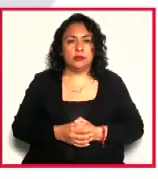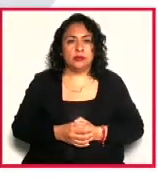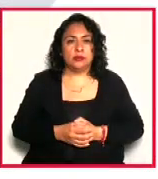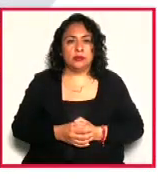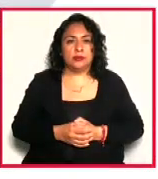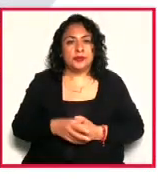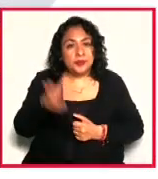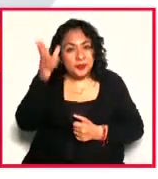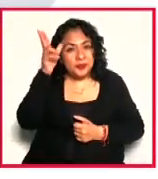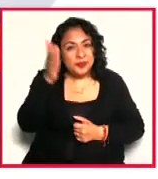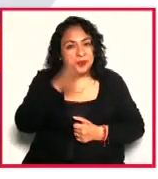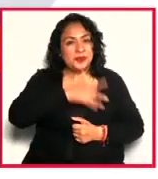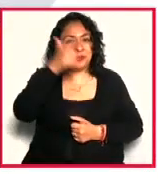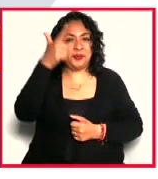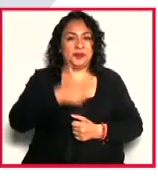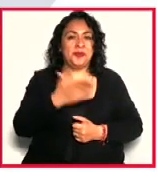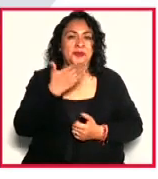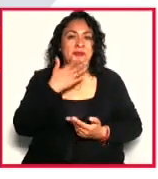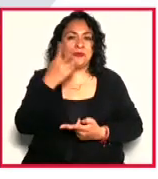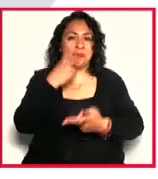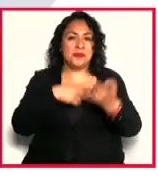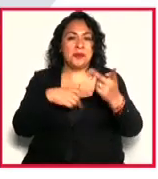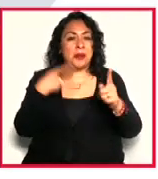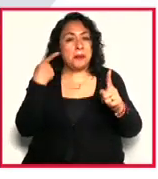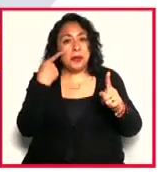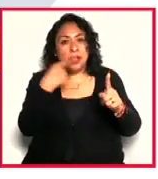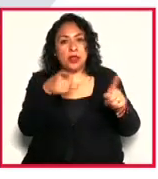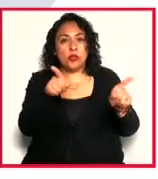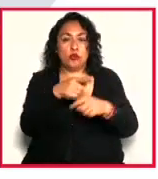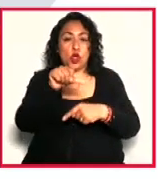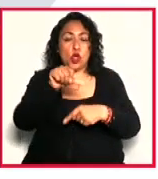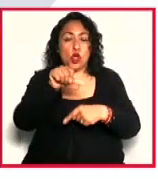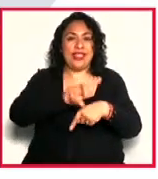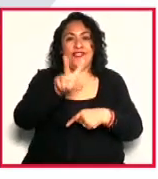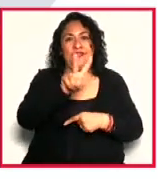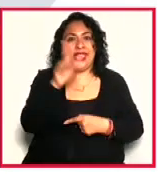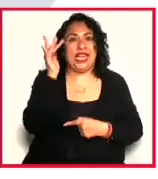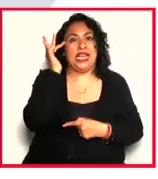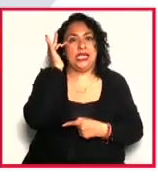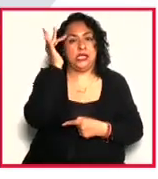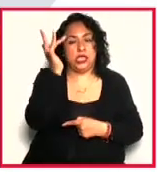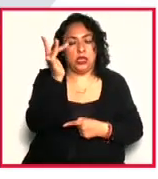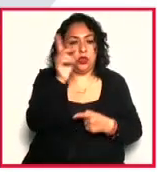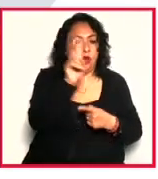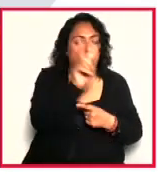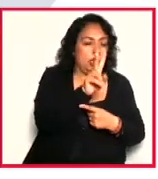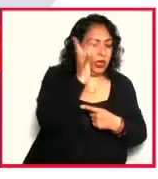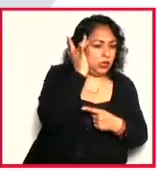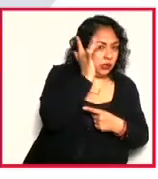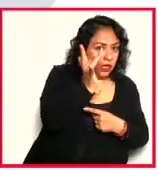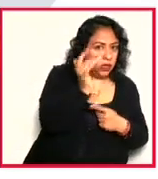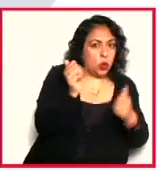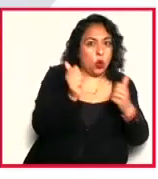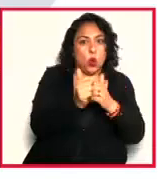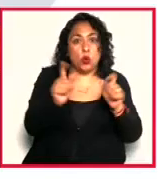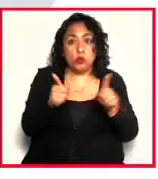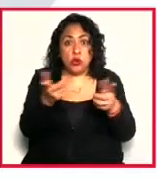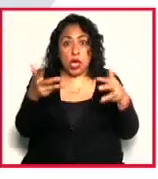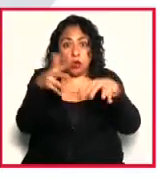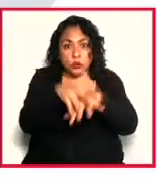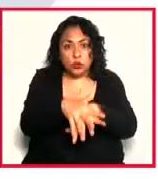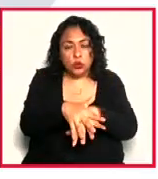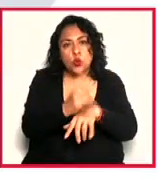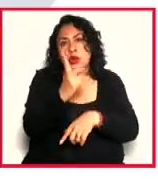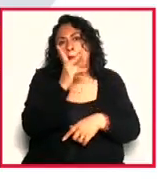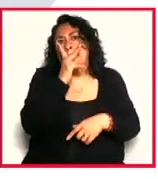Hola, muy buenas noches, bienvenidos a Mirando Música. Es Viernes Santo y cuando uno combina Viernes Santo con música, solo hay una palabra